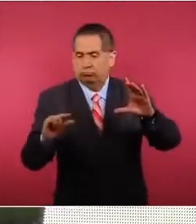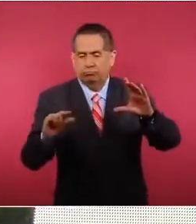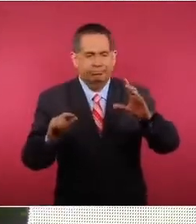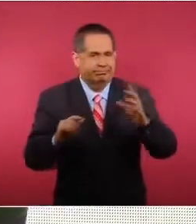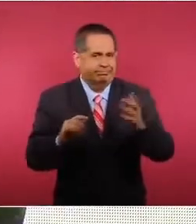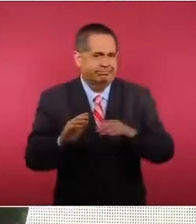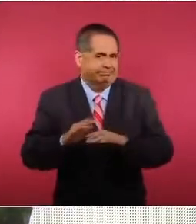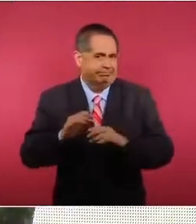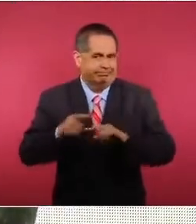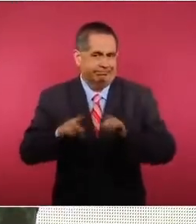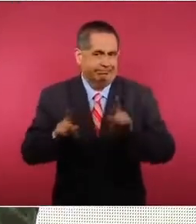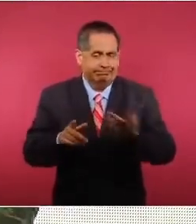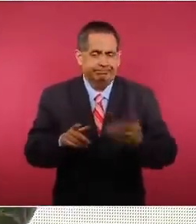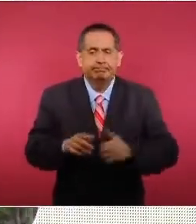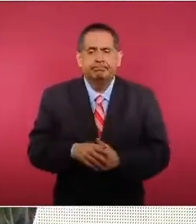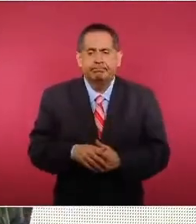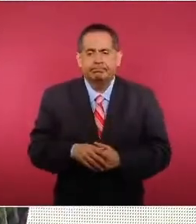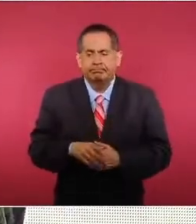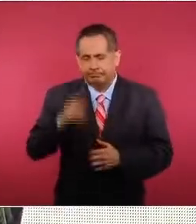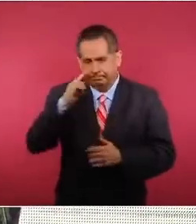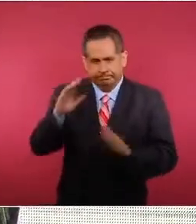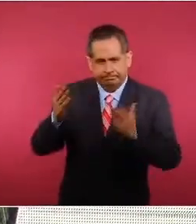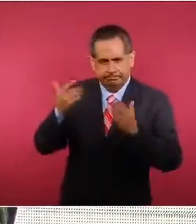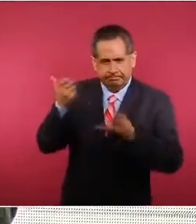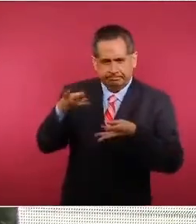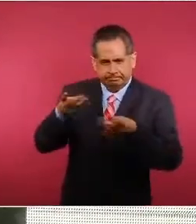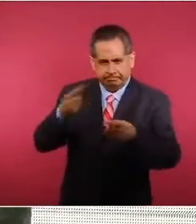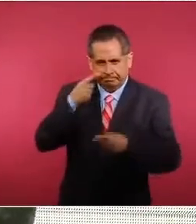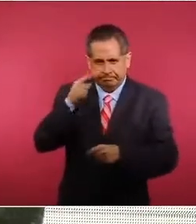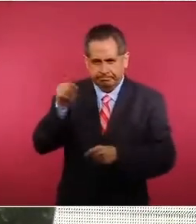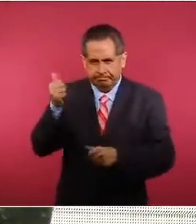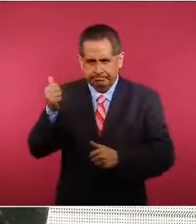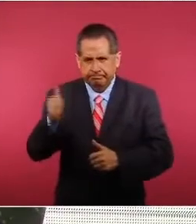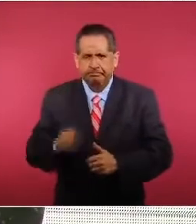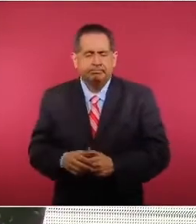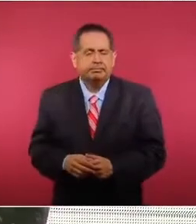una comparación de gastos, la que sigue.